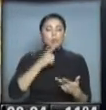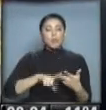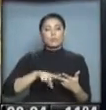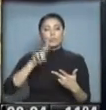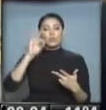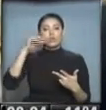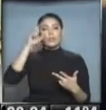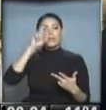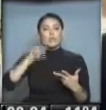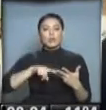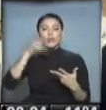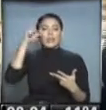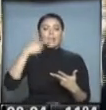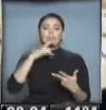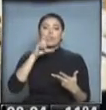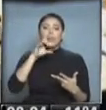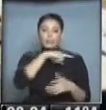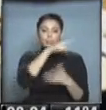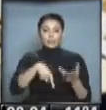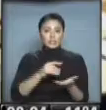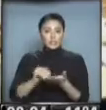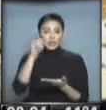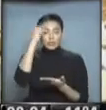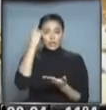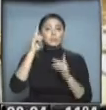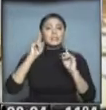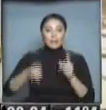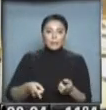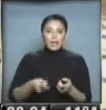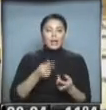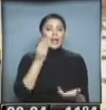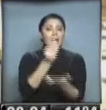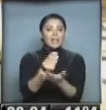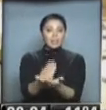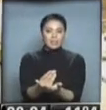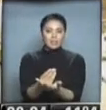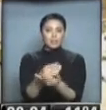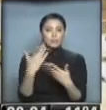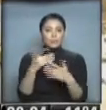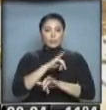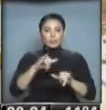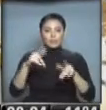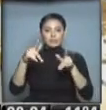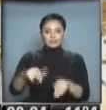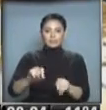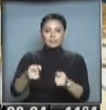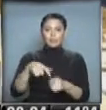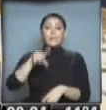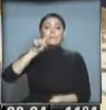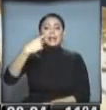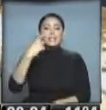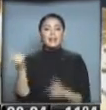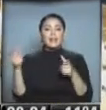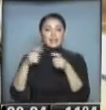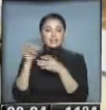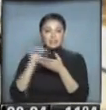Carlos Romero, Sonia Escudero. Son senadores nacionales y a la vez son candidatos. Interrumpen la campaña porque mañana va a haber sesión en